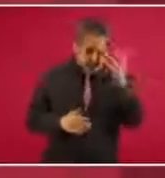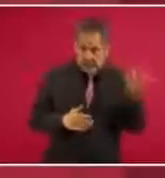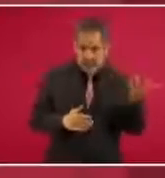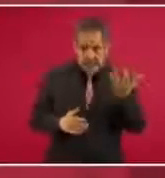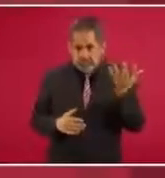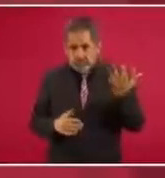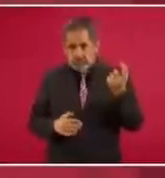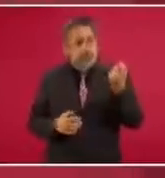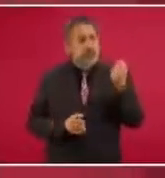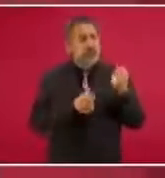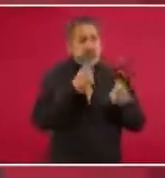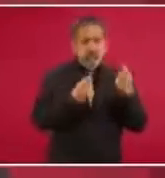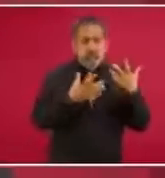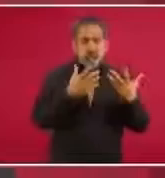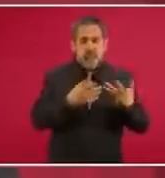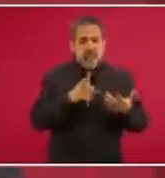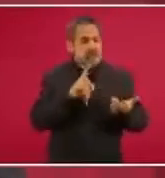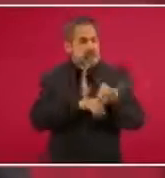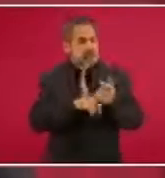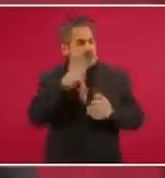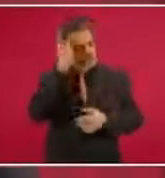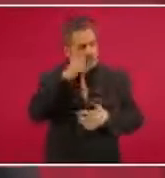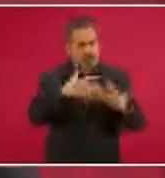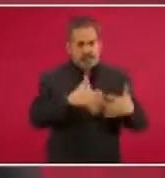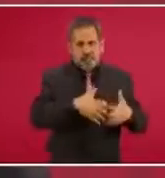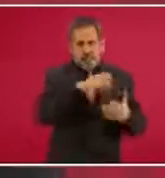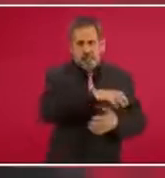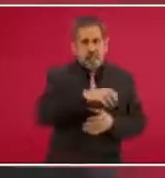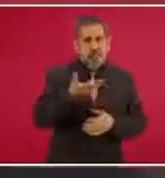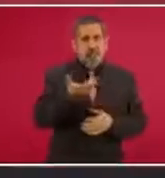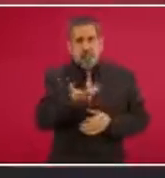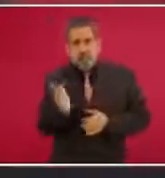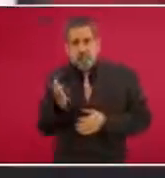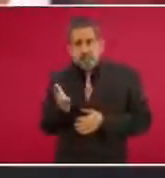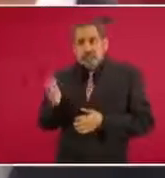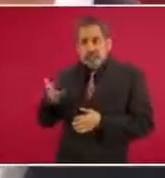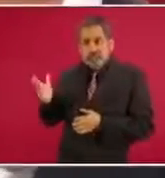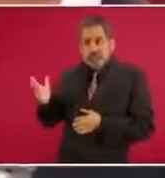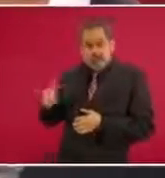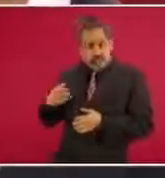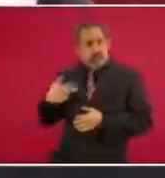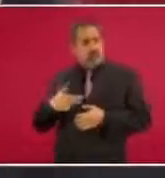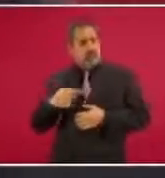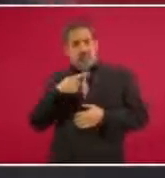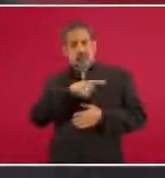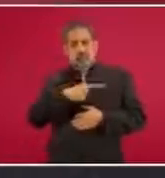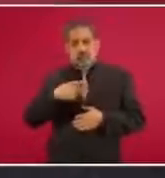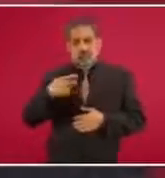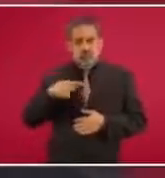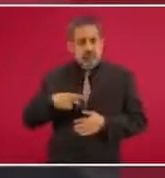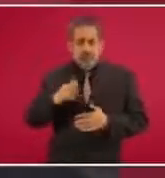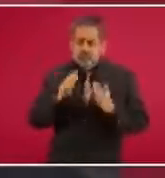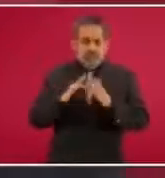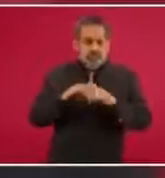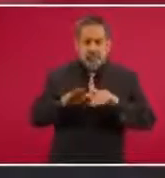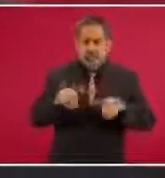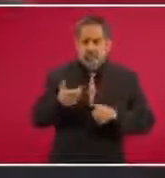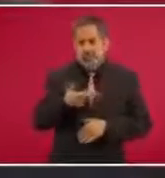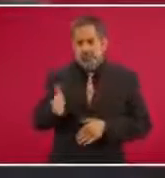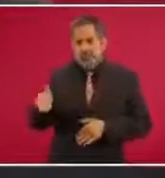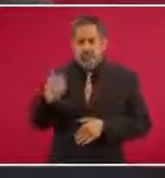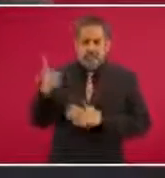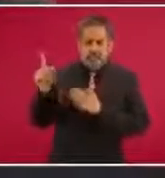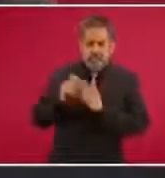algunos que administran franquicias a despedir a trabajadores a mandarlos a sus casas un mes